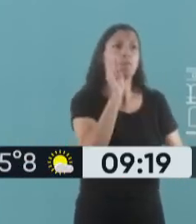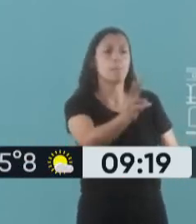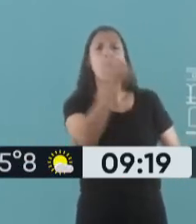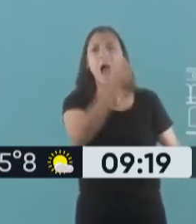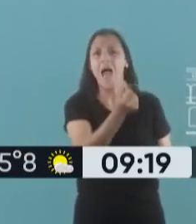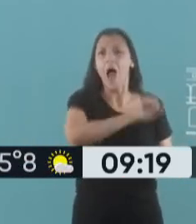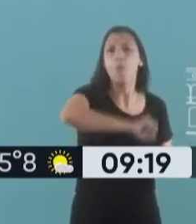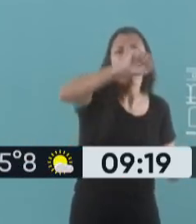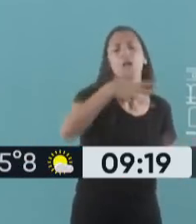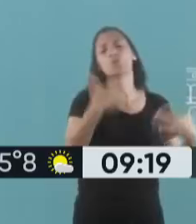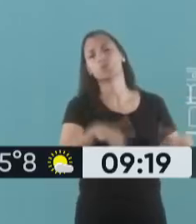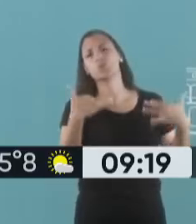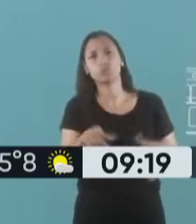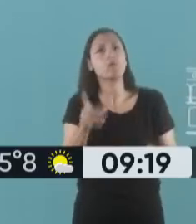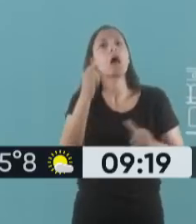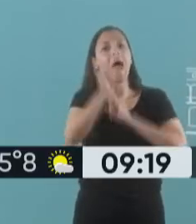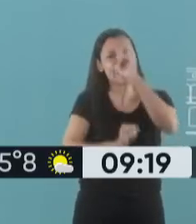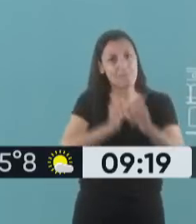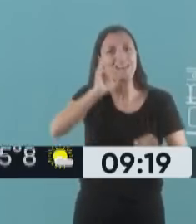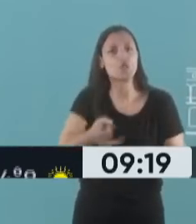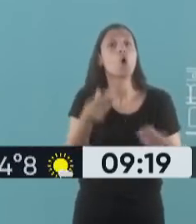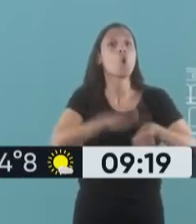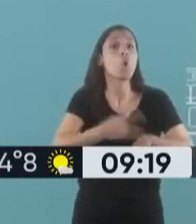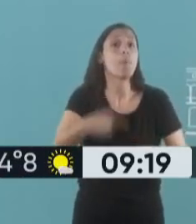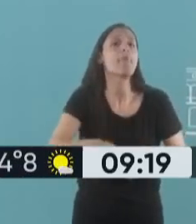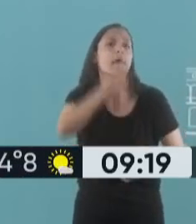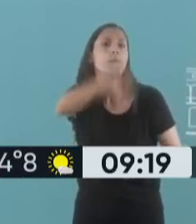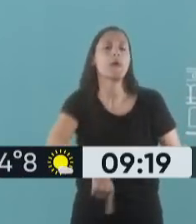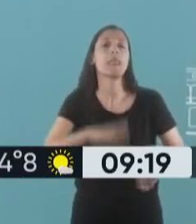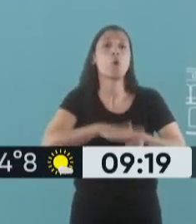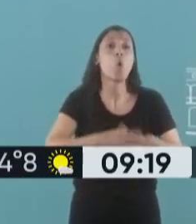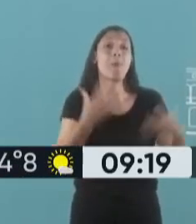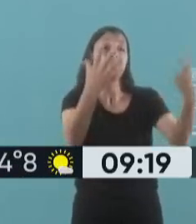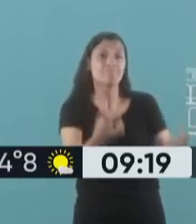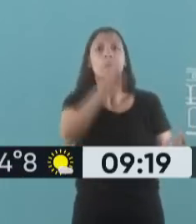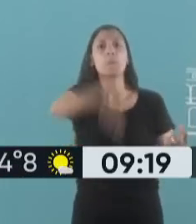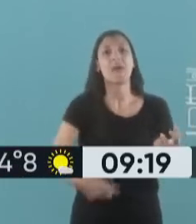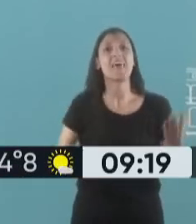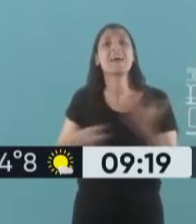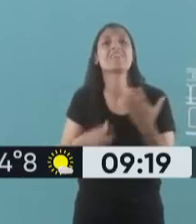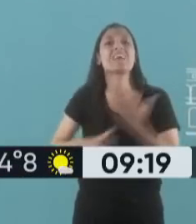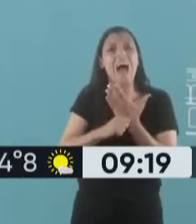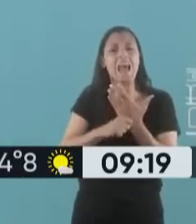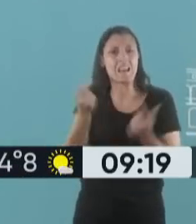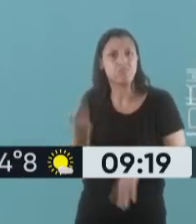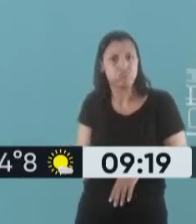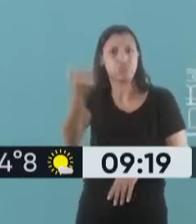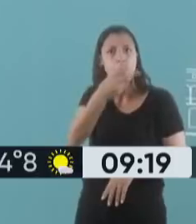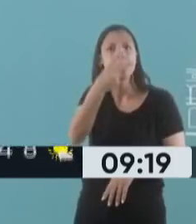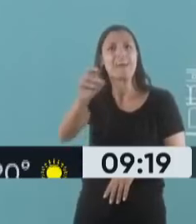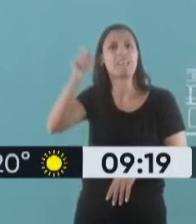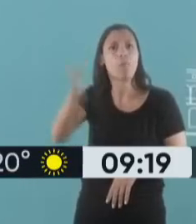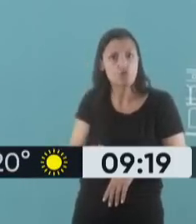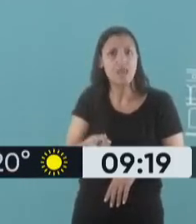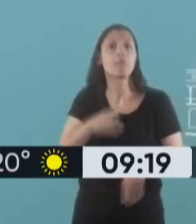una explicación, la explicación es que la sequía hizo aumentar el precio de la carne, el aumento del precio de la carne, que fue de más de 20 puntos, influyó en casi